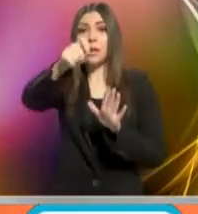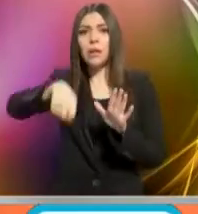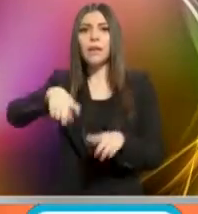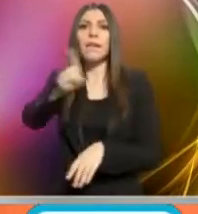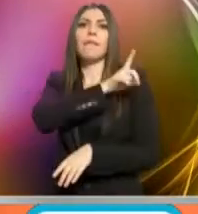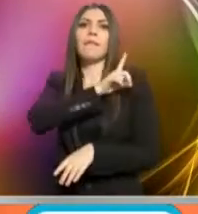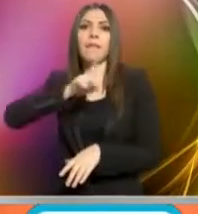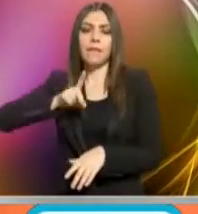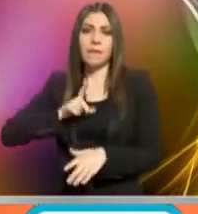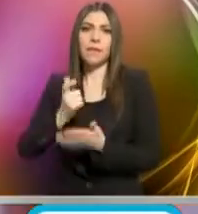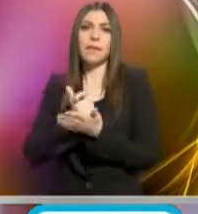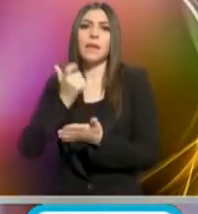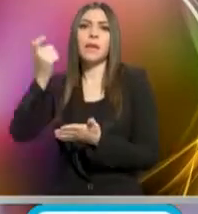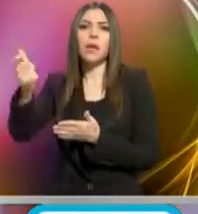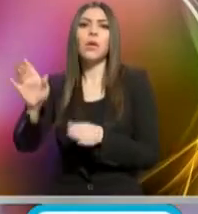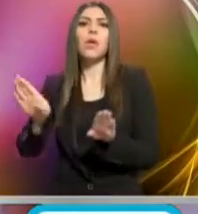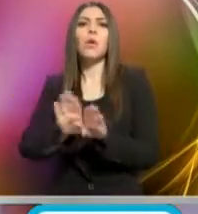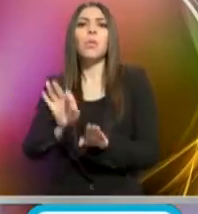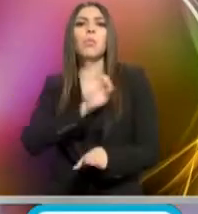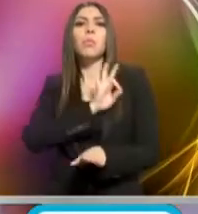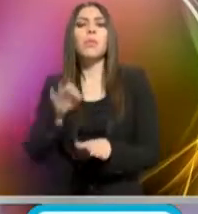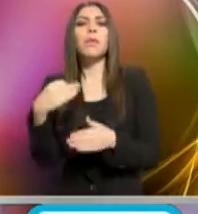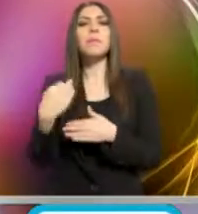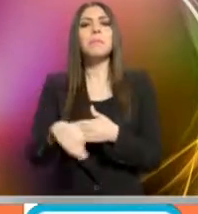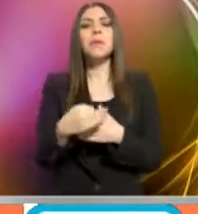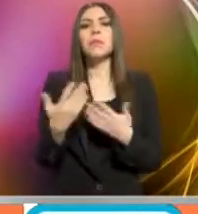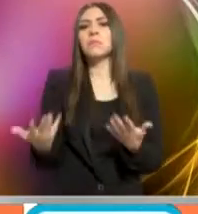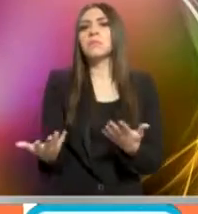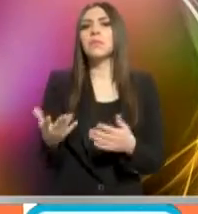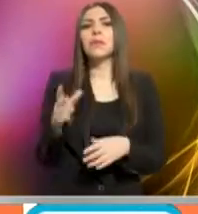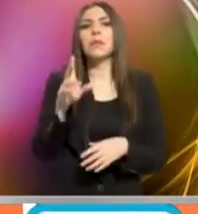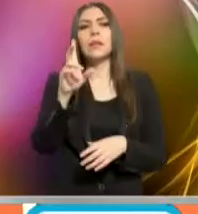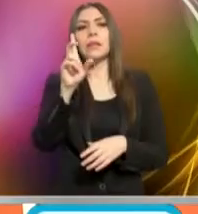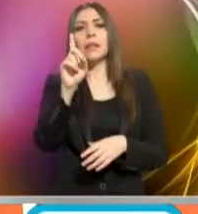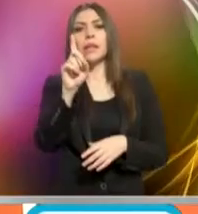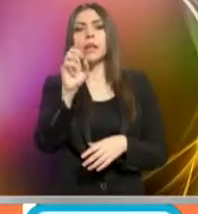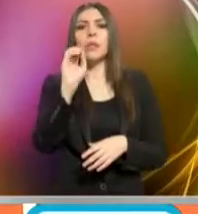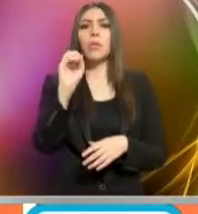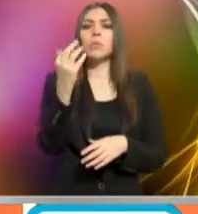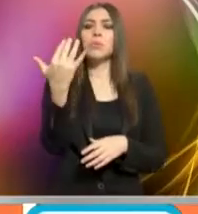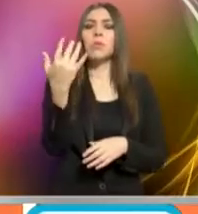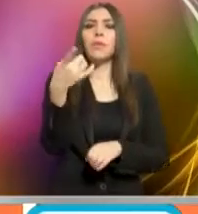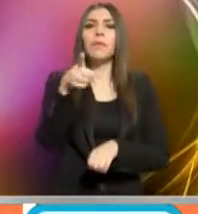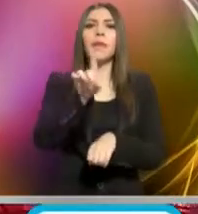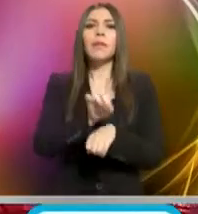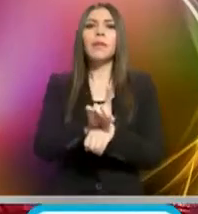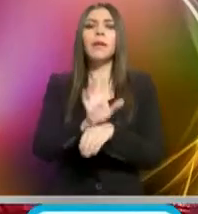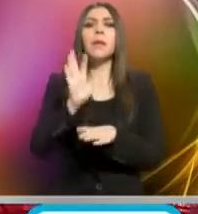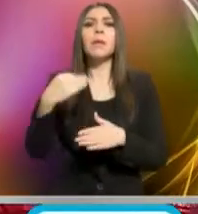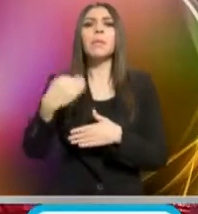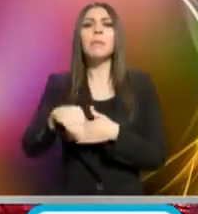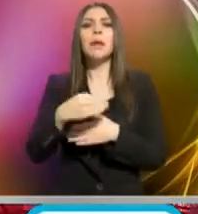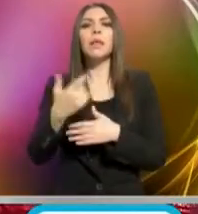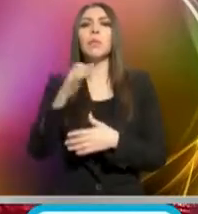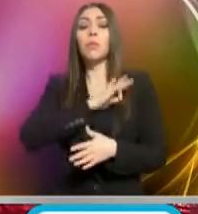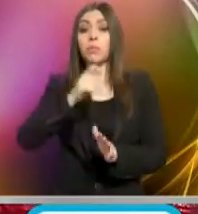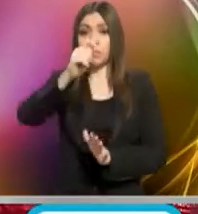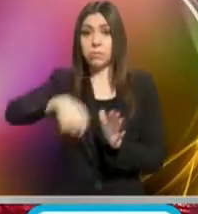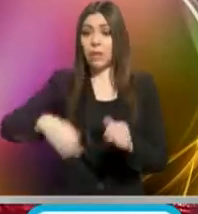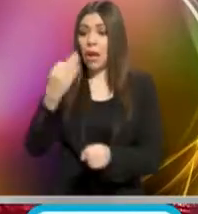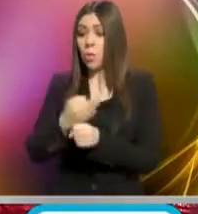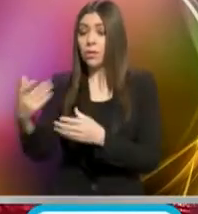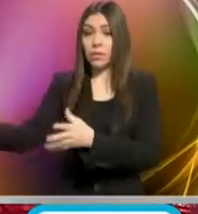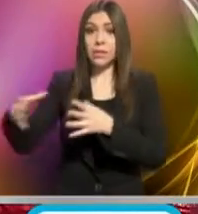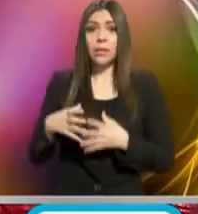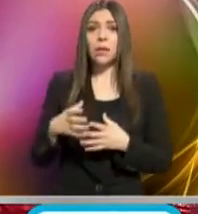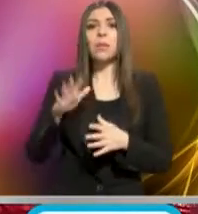financiamiento. Solo eso. Y te puedes financiar durante 30 o 50 días incluso. Pero saber que lo tienes que pagar, ¿no? Pero no